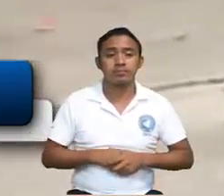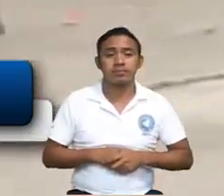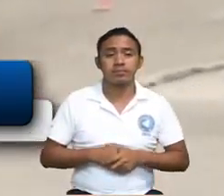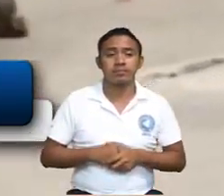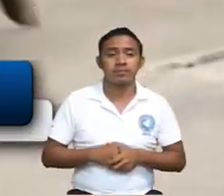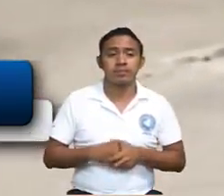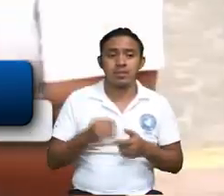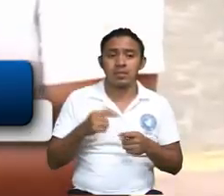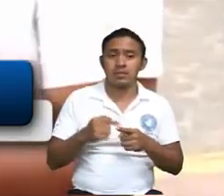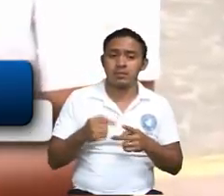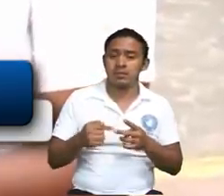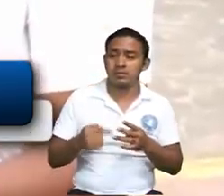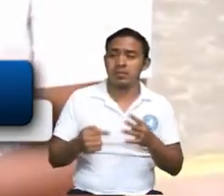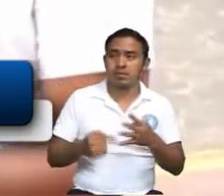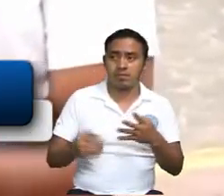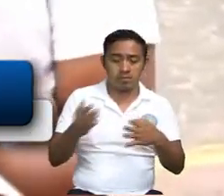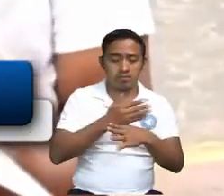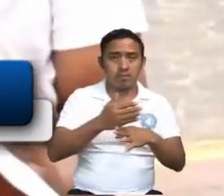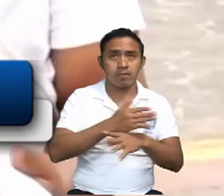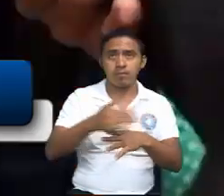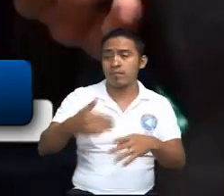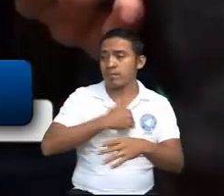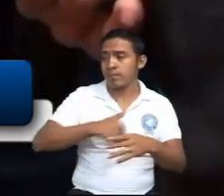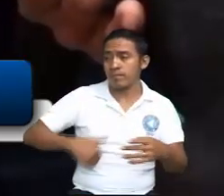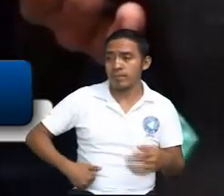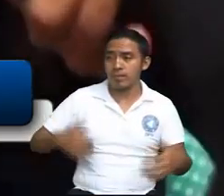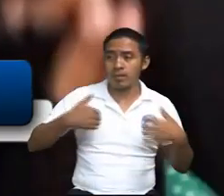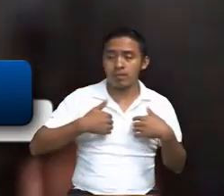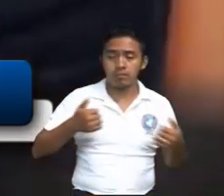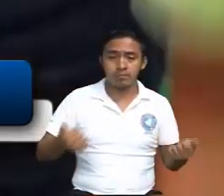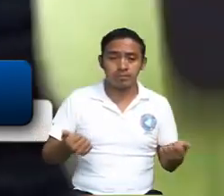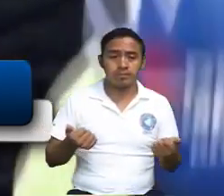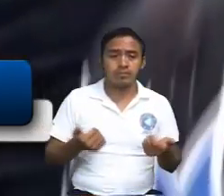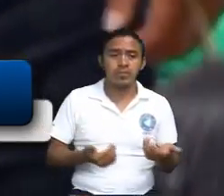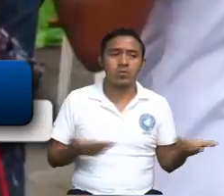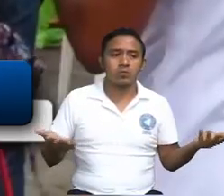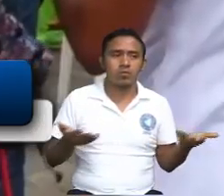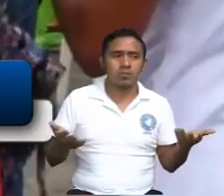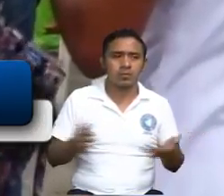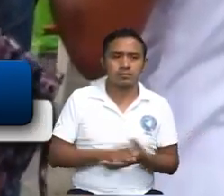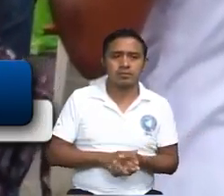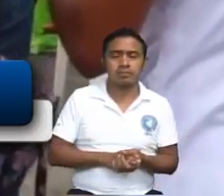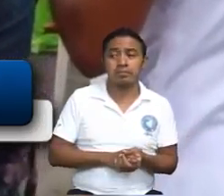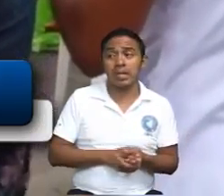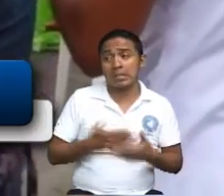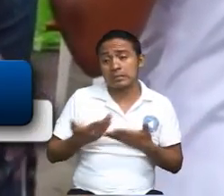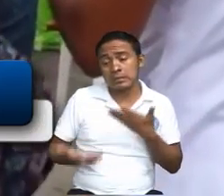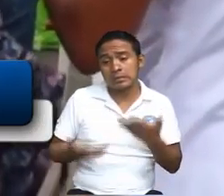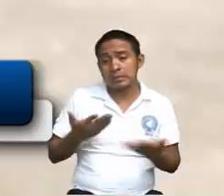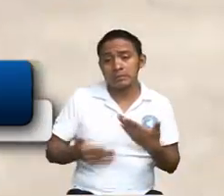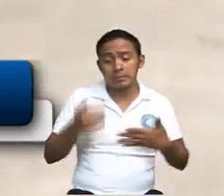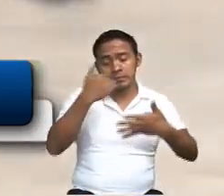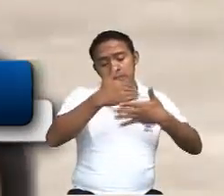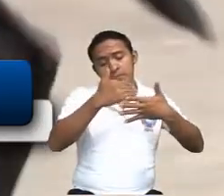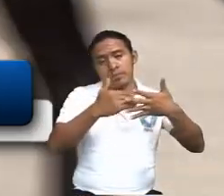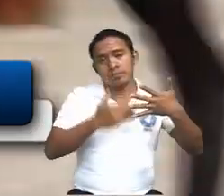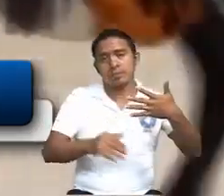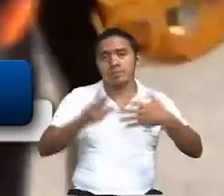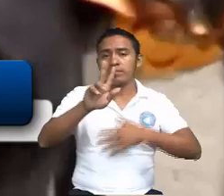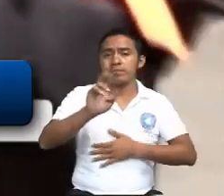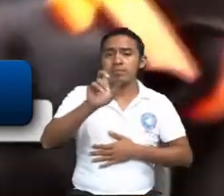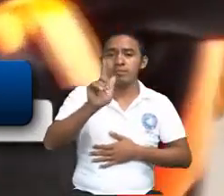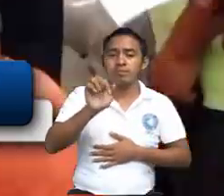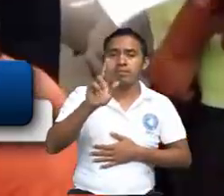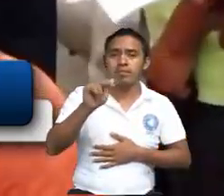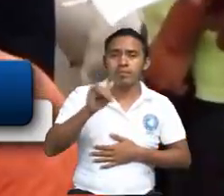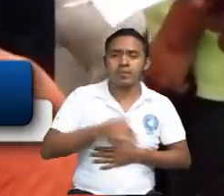son cosas diferentes, ¿verdad?, que nuestro Ministerio de Salud, con respecto a tal vez a los establecimientos veterinarios. Doctor,